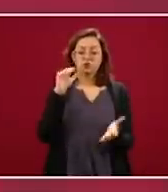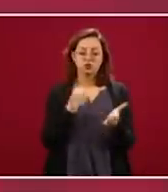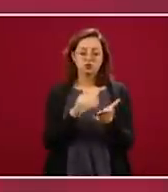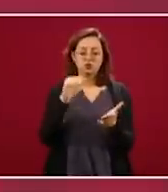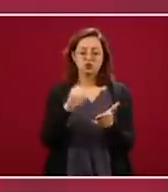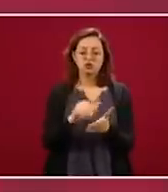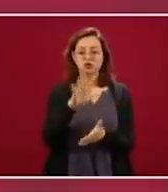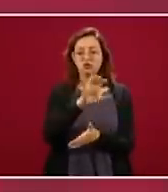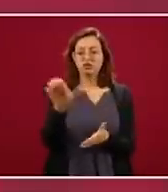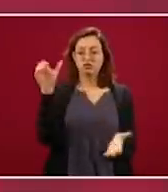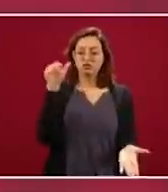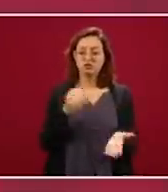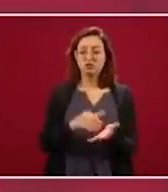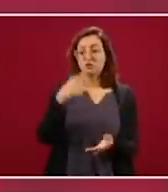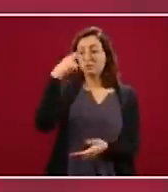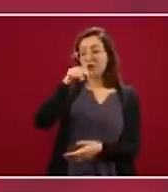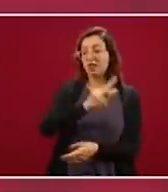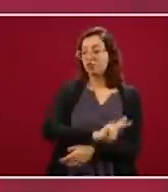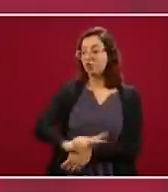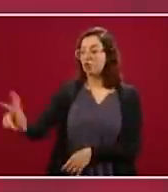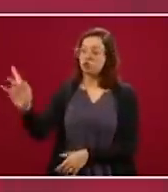4,500,000, todos